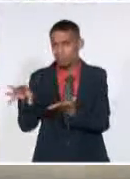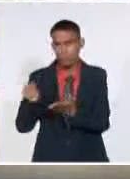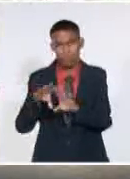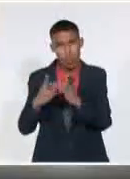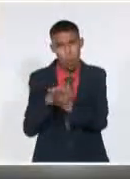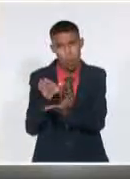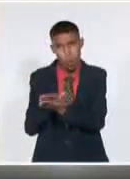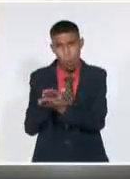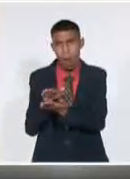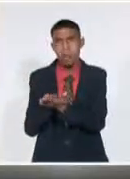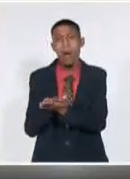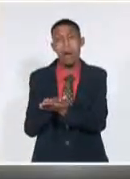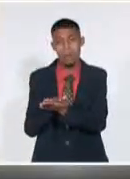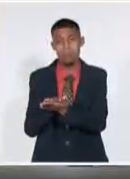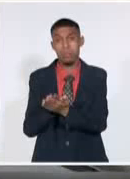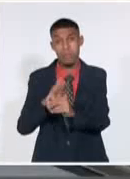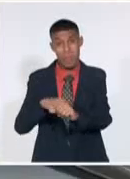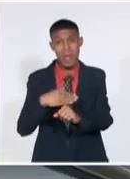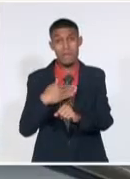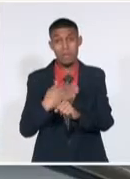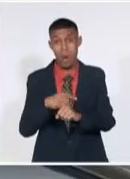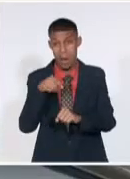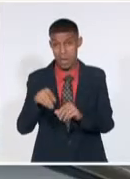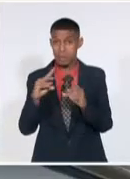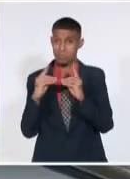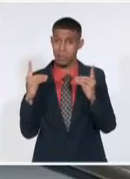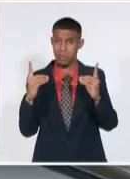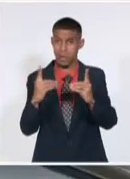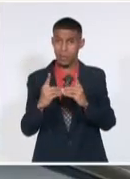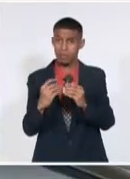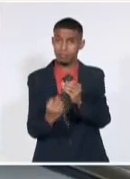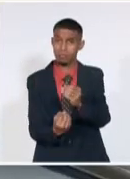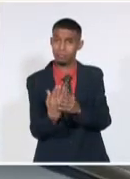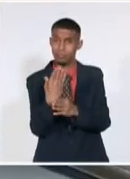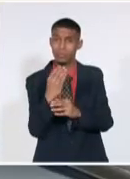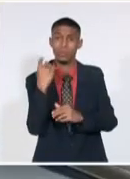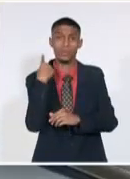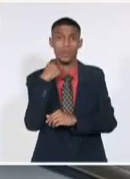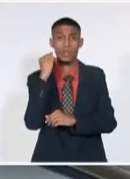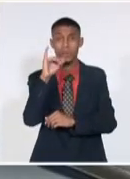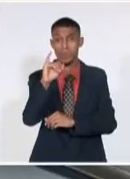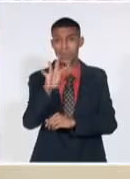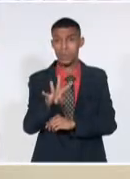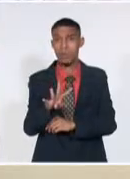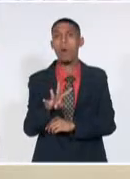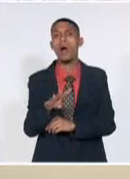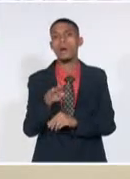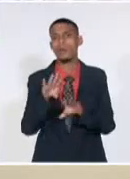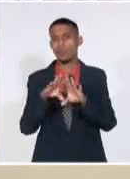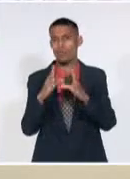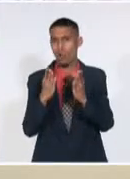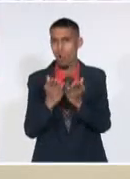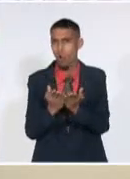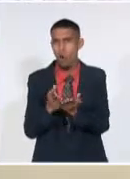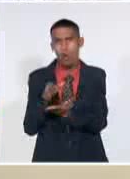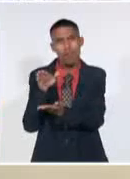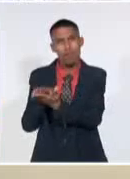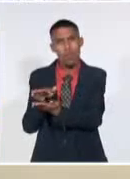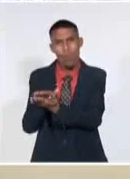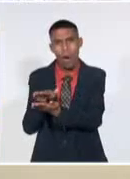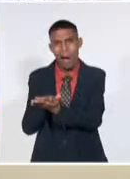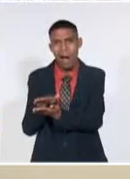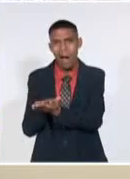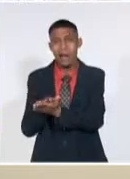archivarlos. De manera que así entonces, en esta oficina, que surgió en el año 64, pues reposan, guardan, cuidamos,